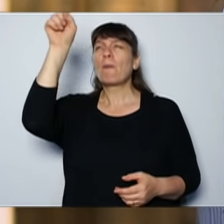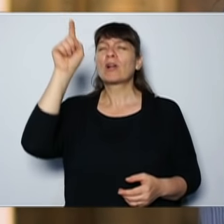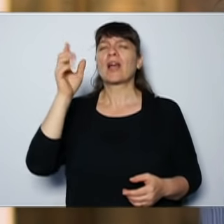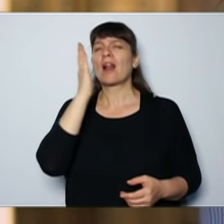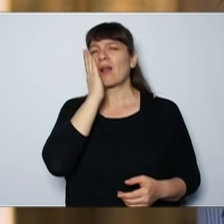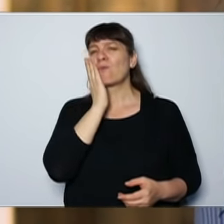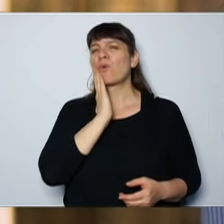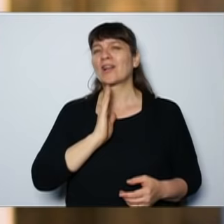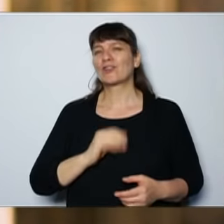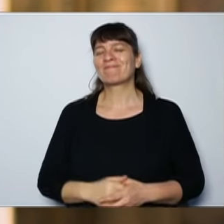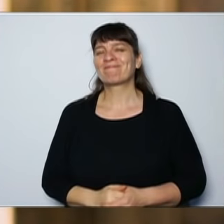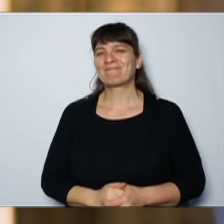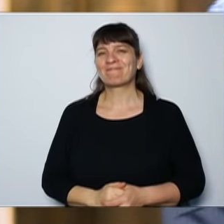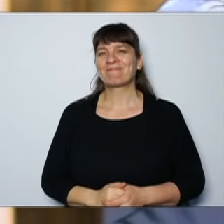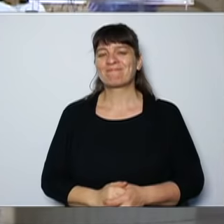Él es bueno.